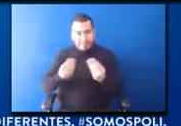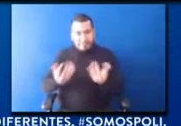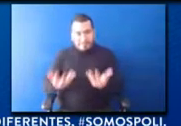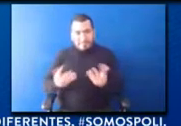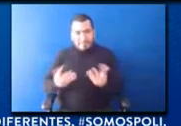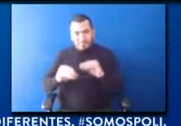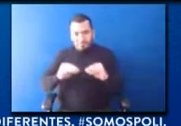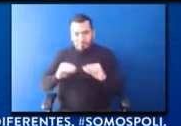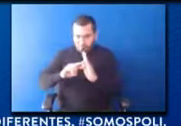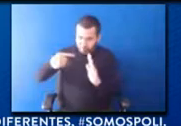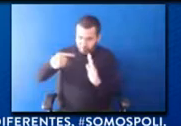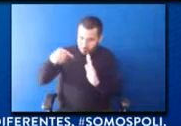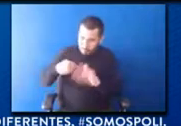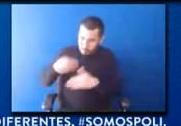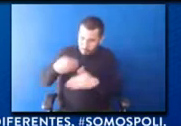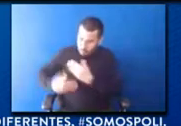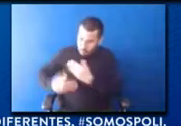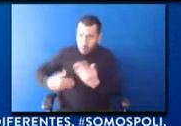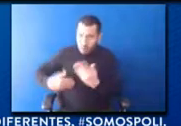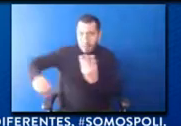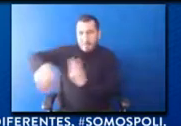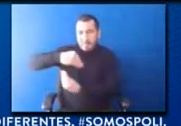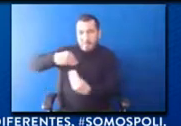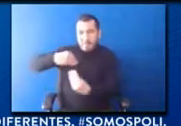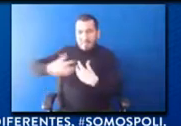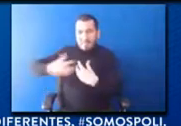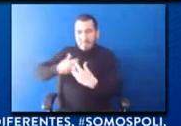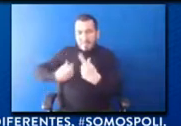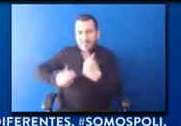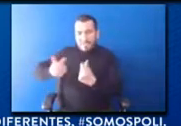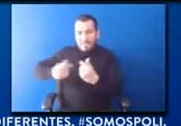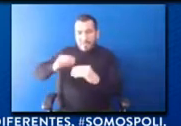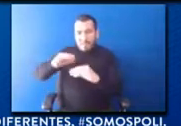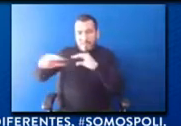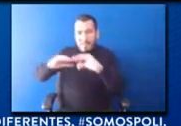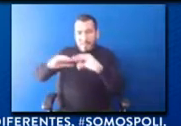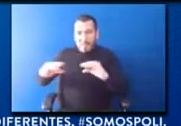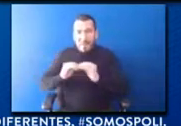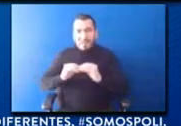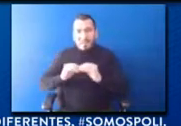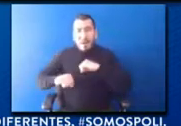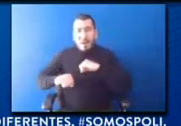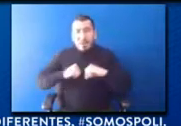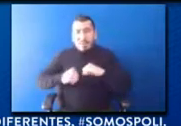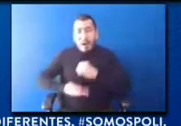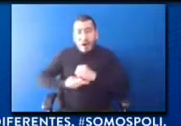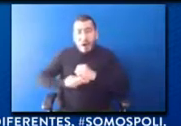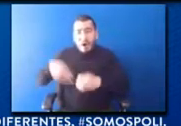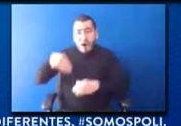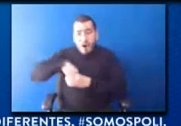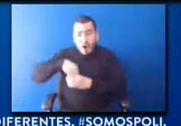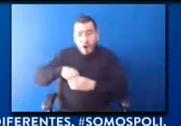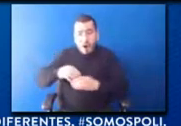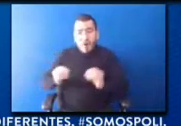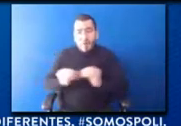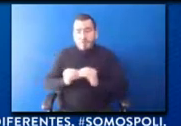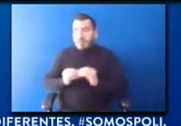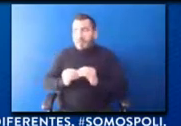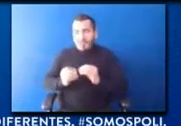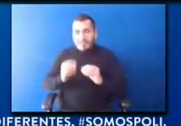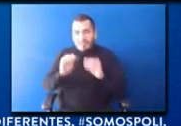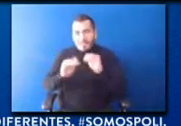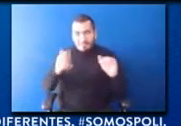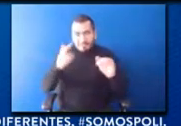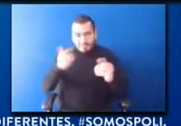las operaciones que suceden en el sistema financiero? Gestionar el ahorro del público, invertir, comprar un seguro, etcétera. Está